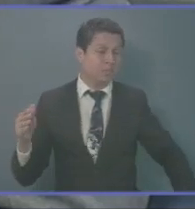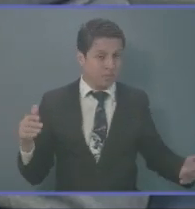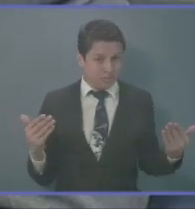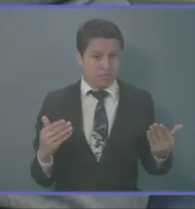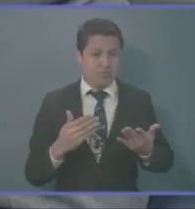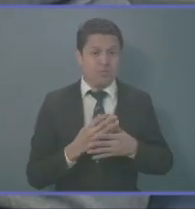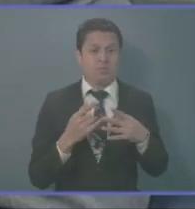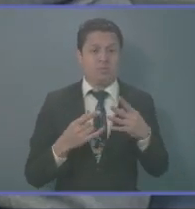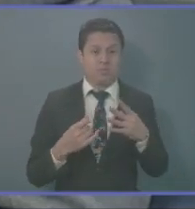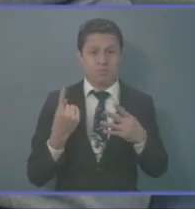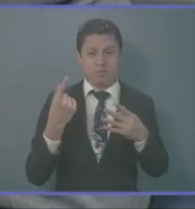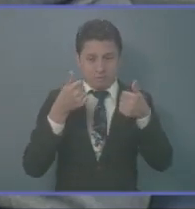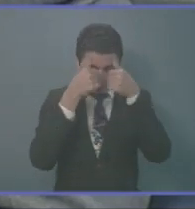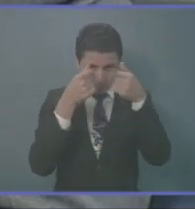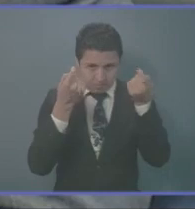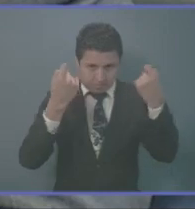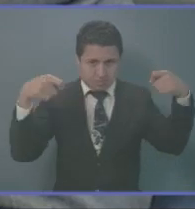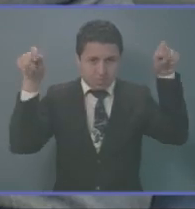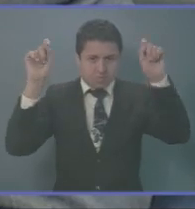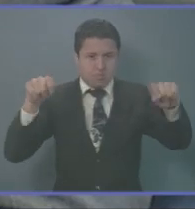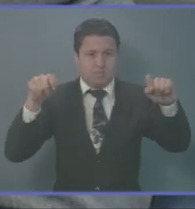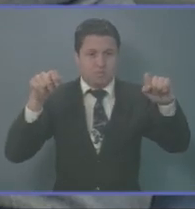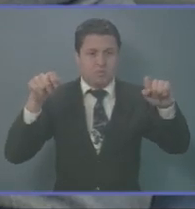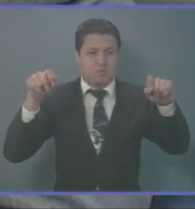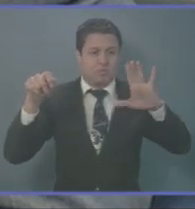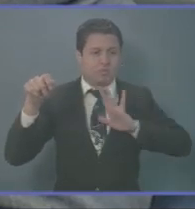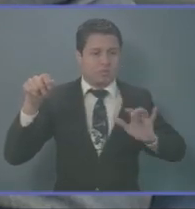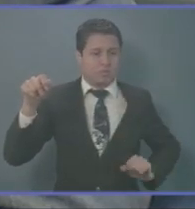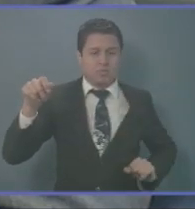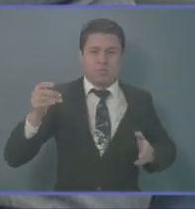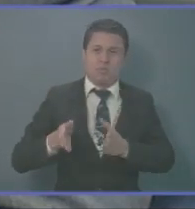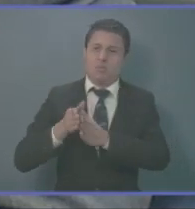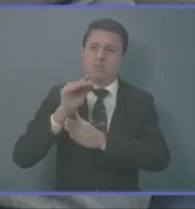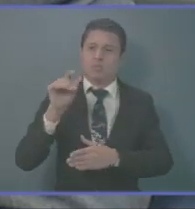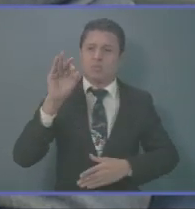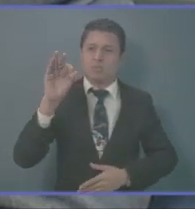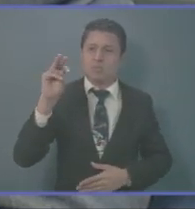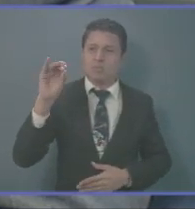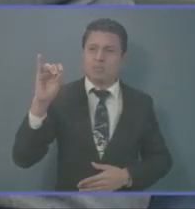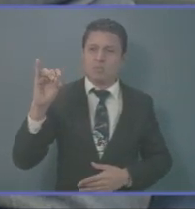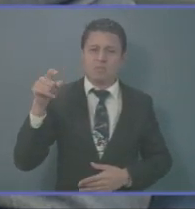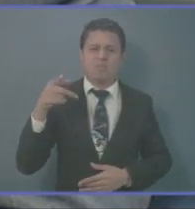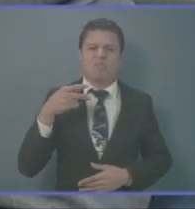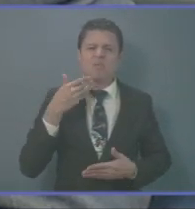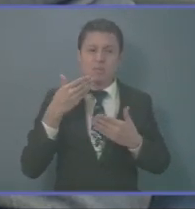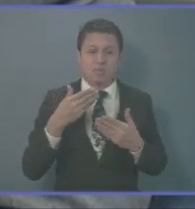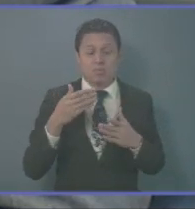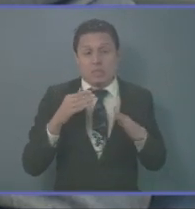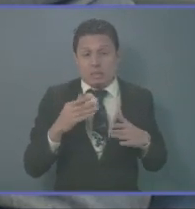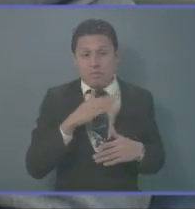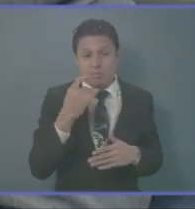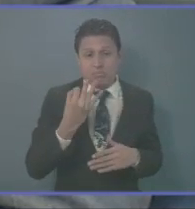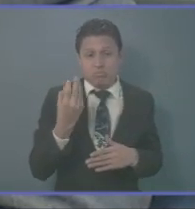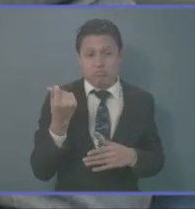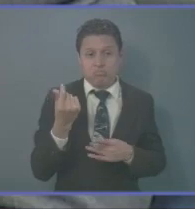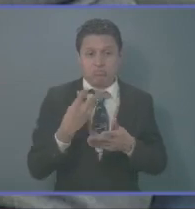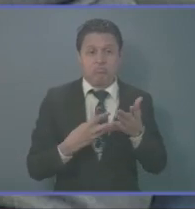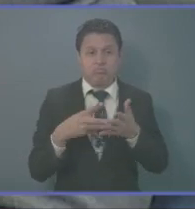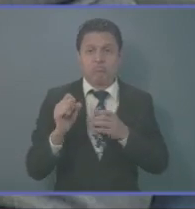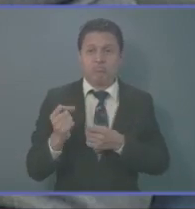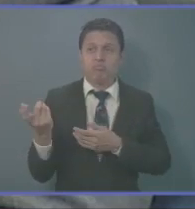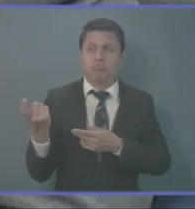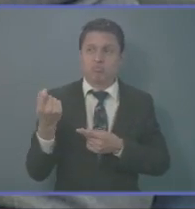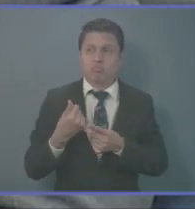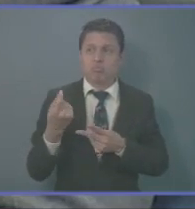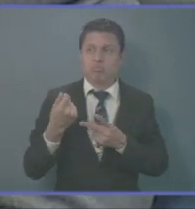el convenio constitutivo del Fondo Monetario Internacional, los países miembros pueden hacer uso de los recursos de las